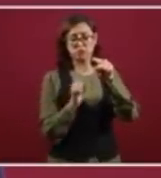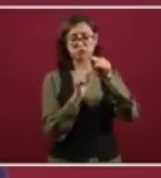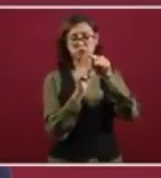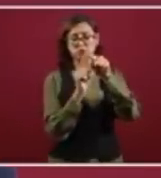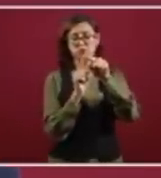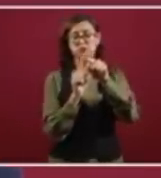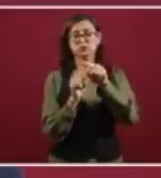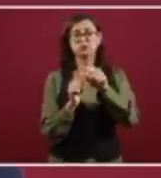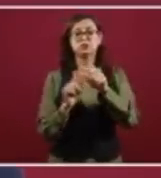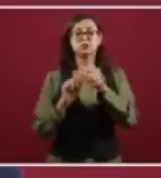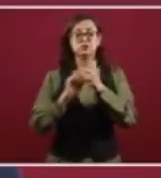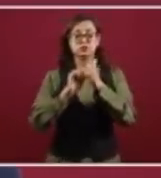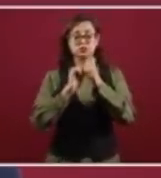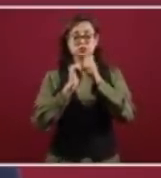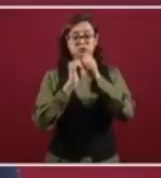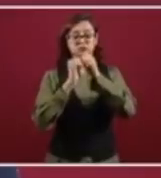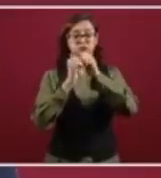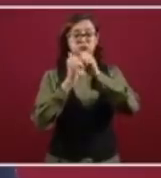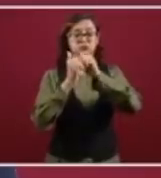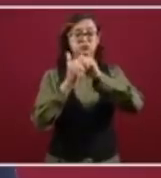se volvió tormenta